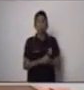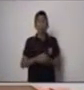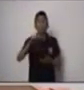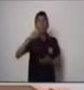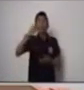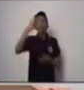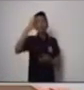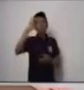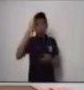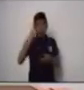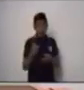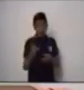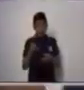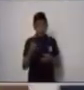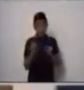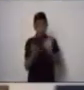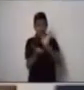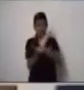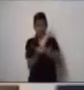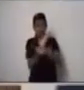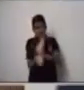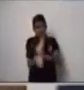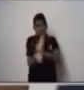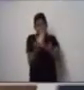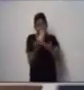doblamos de abajo hacia arriba